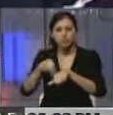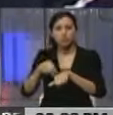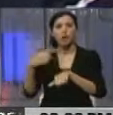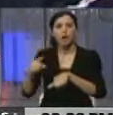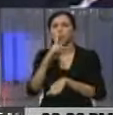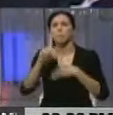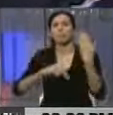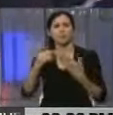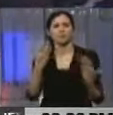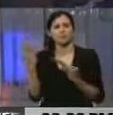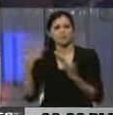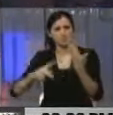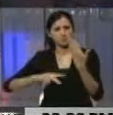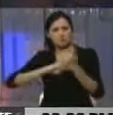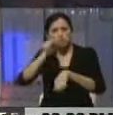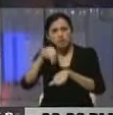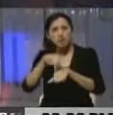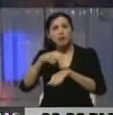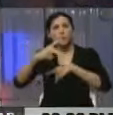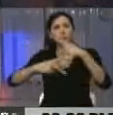los planes nacionales de producción,